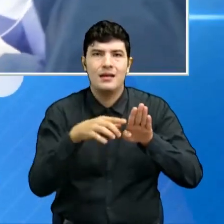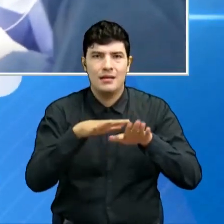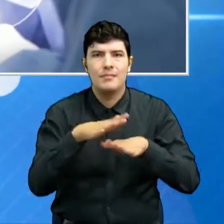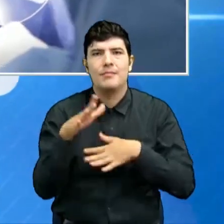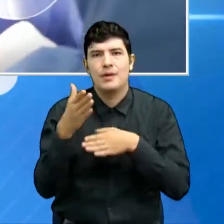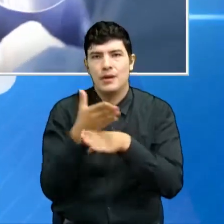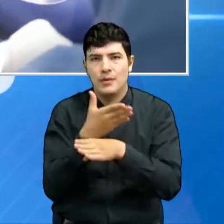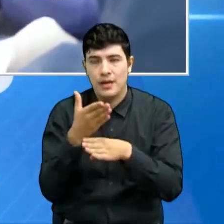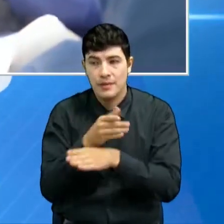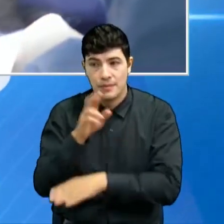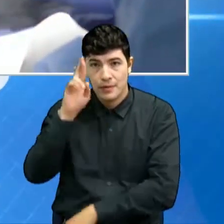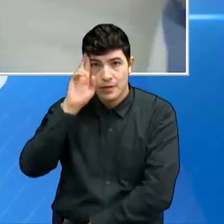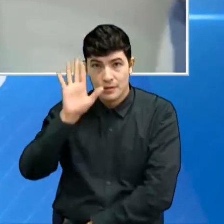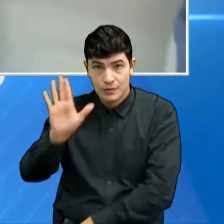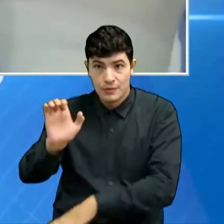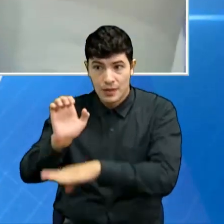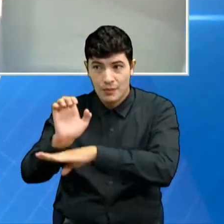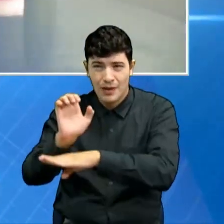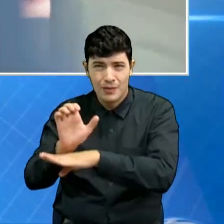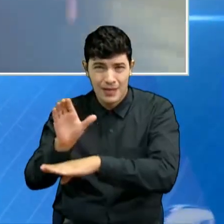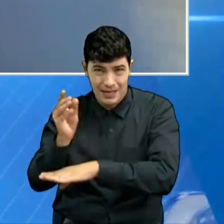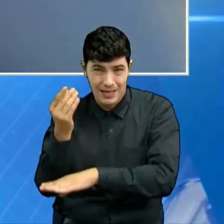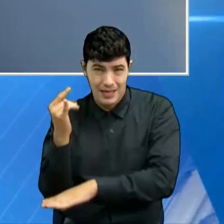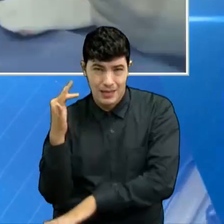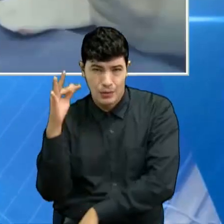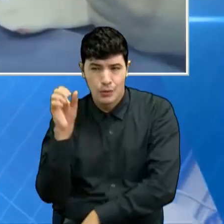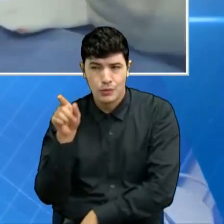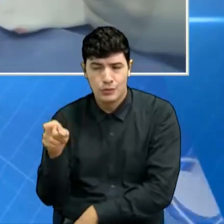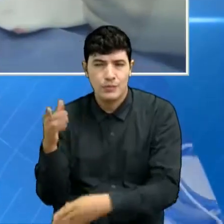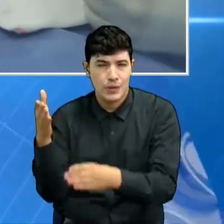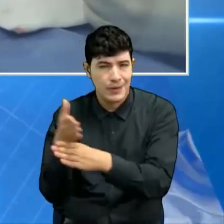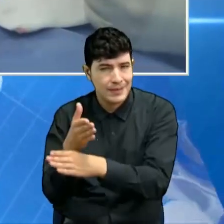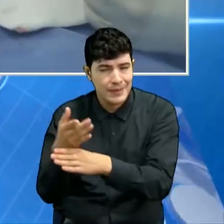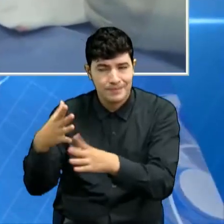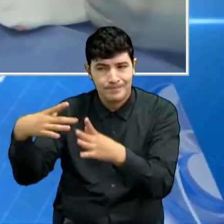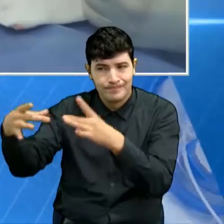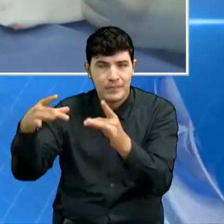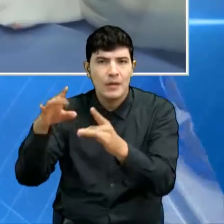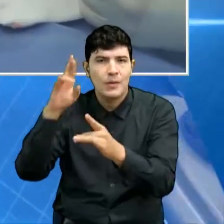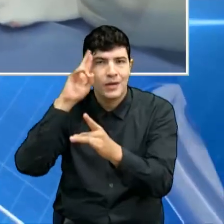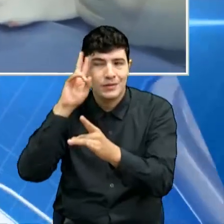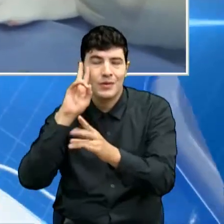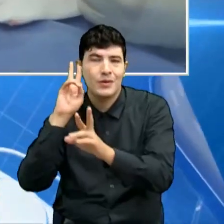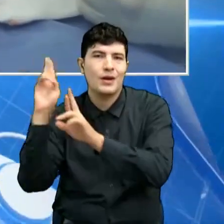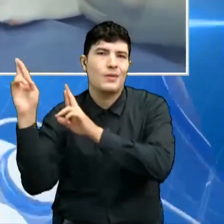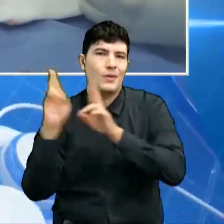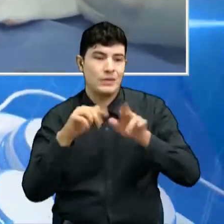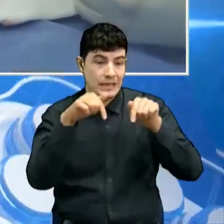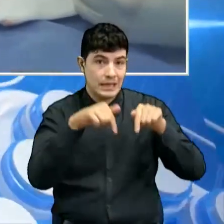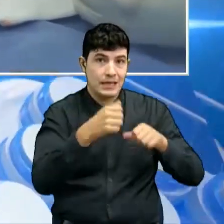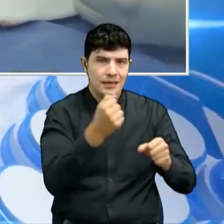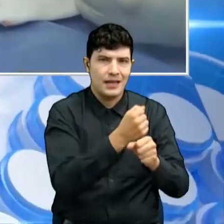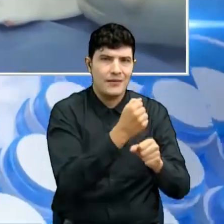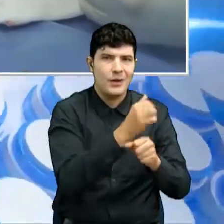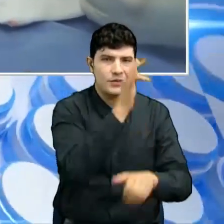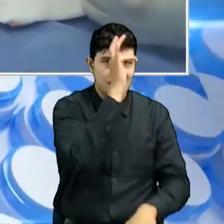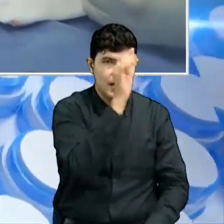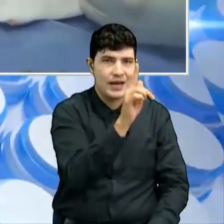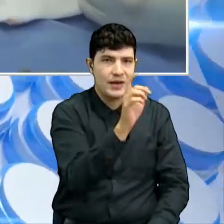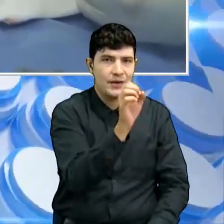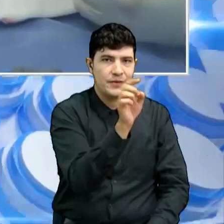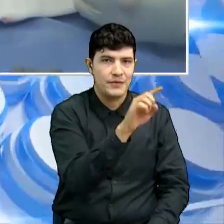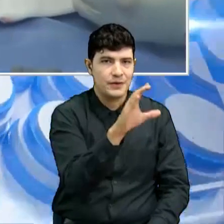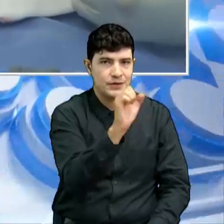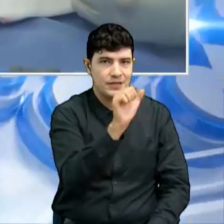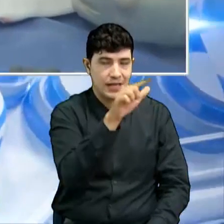pandemia y ellos no querían ir hasta Quito. Conocían nuestro trabajo en la clínica Foscal y por eso querían venir hasta acá, pero tuvimos que hacer un